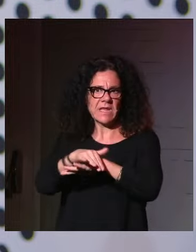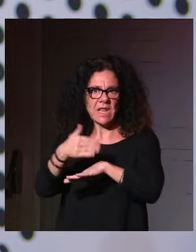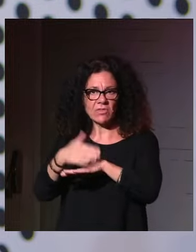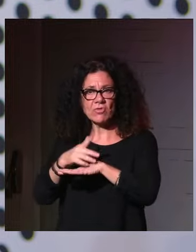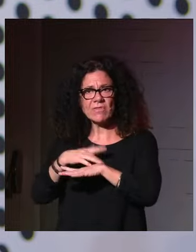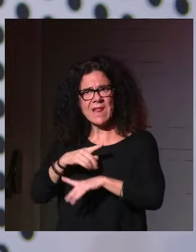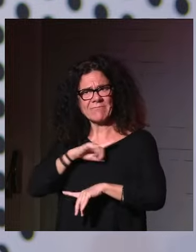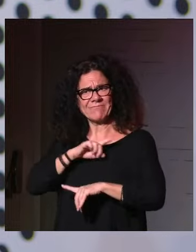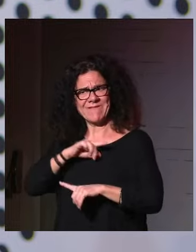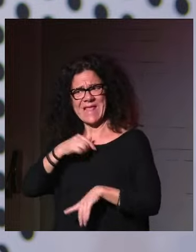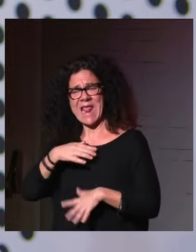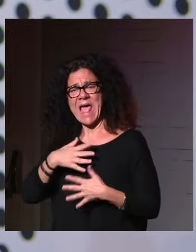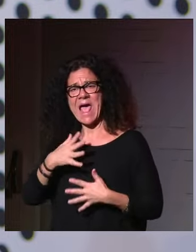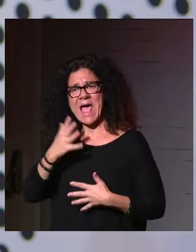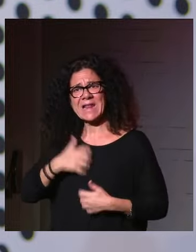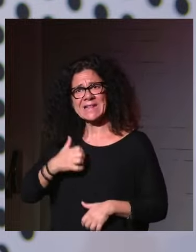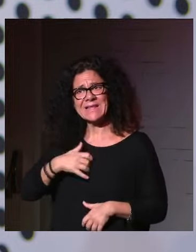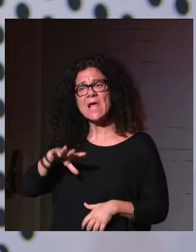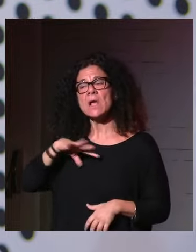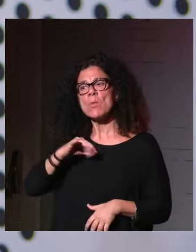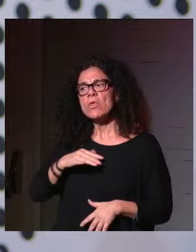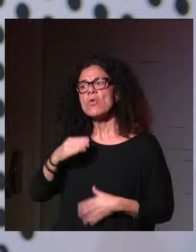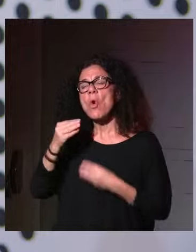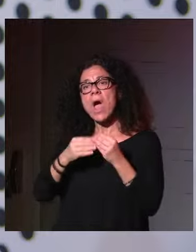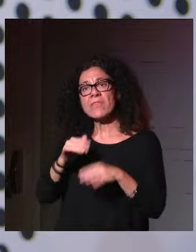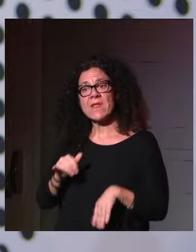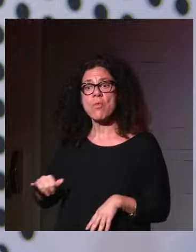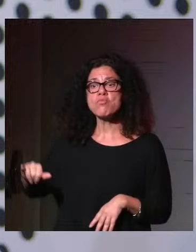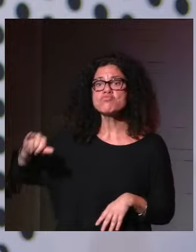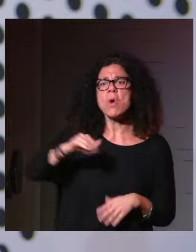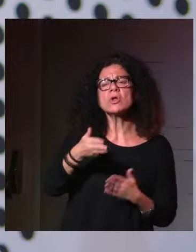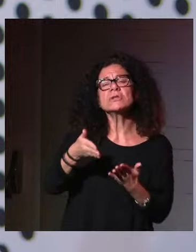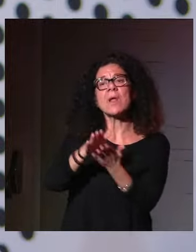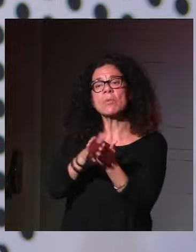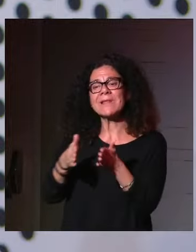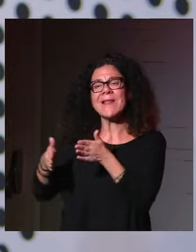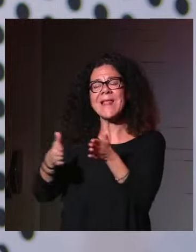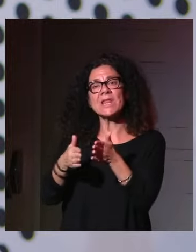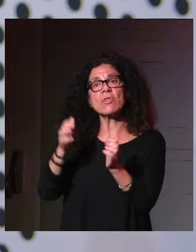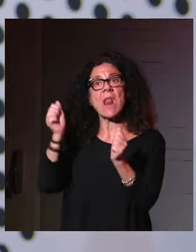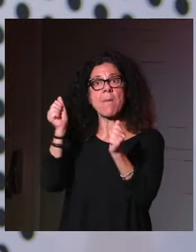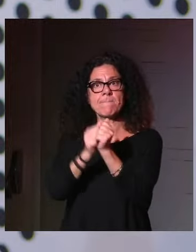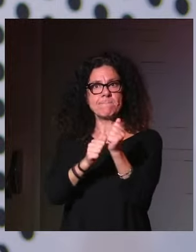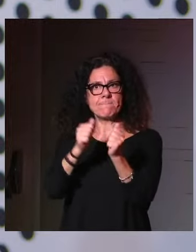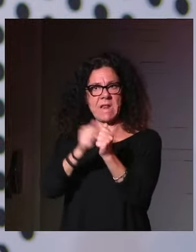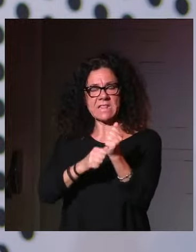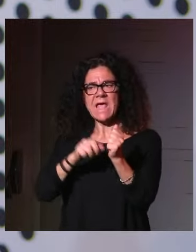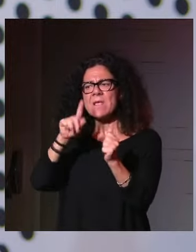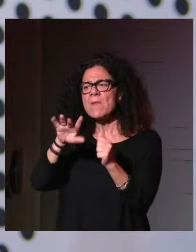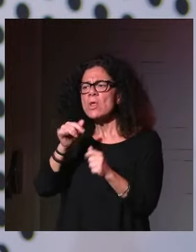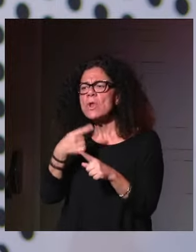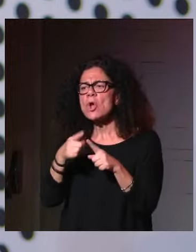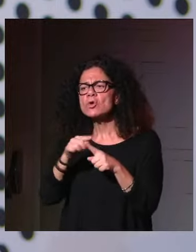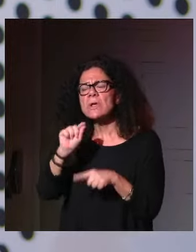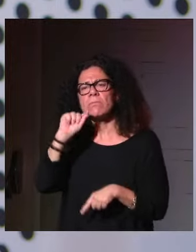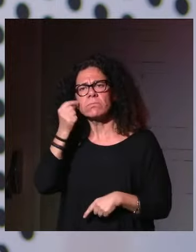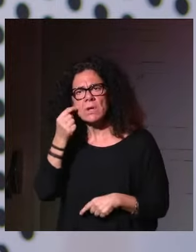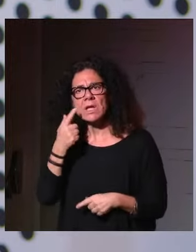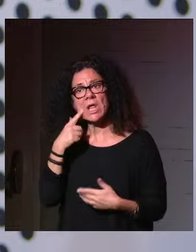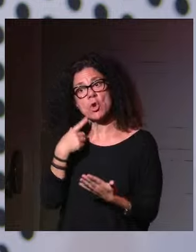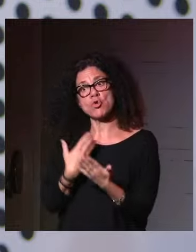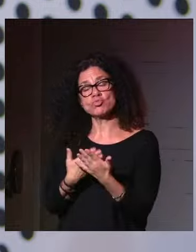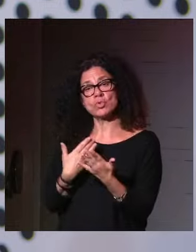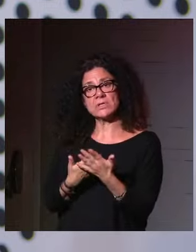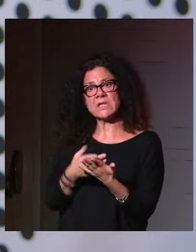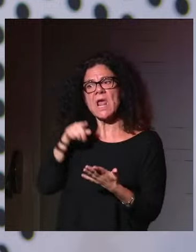capaz de hacer vuelos de la muerte sobre el río de la plata también hay algunas cosas detectadas en la causa que nos muestran Cómo